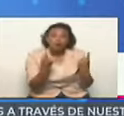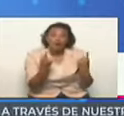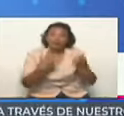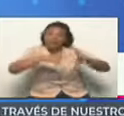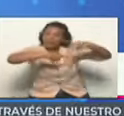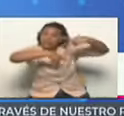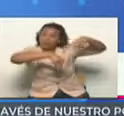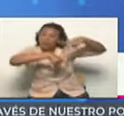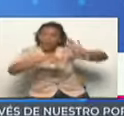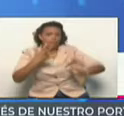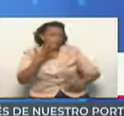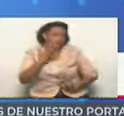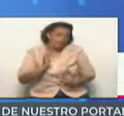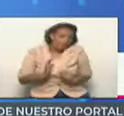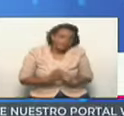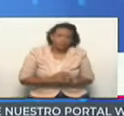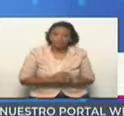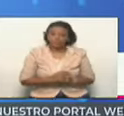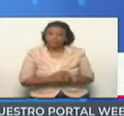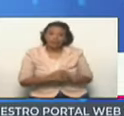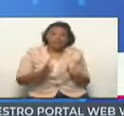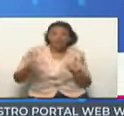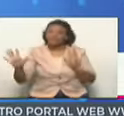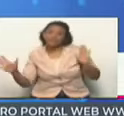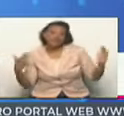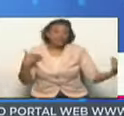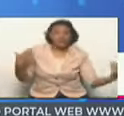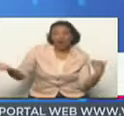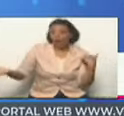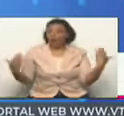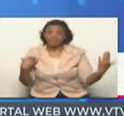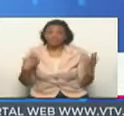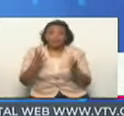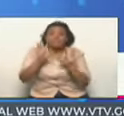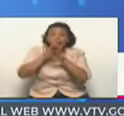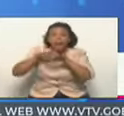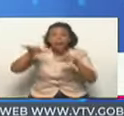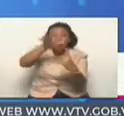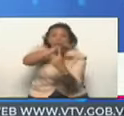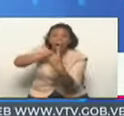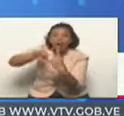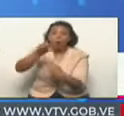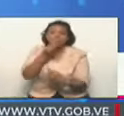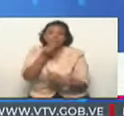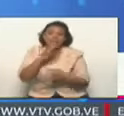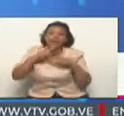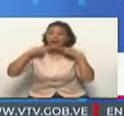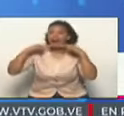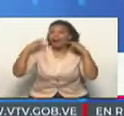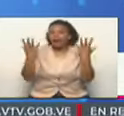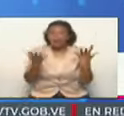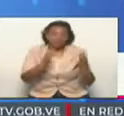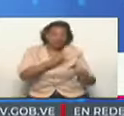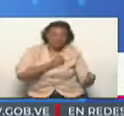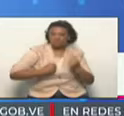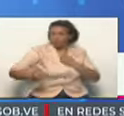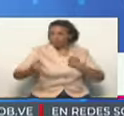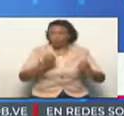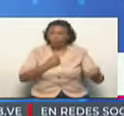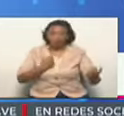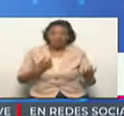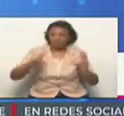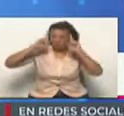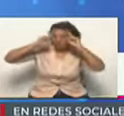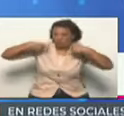TikTok, que le meten los antivalores del consumismo, del individualismo, de